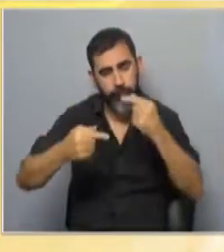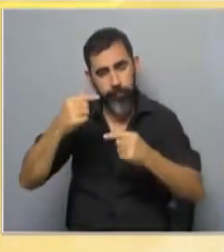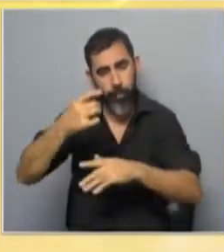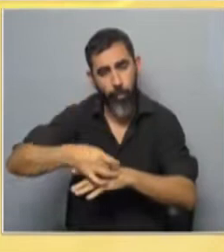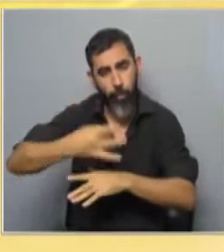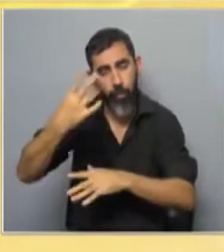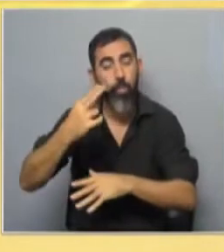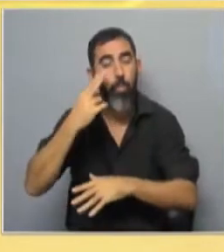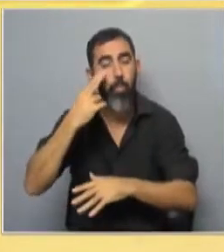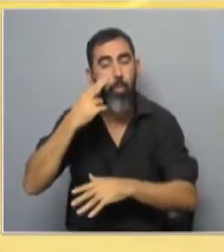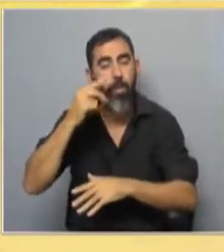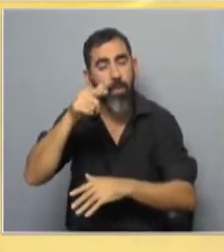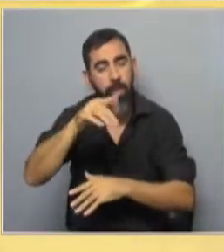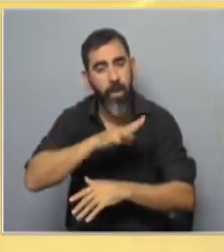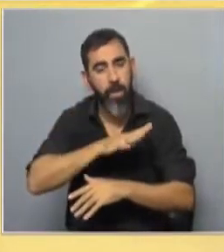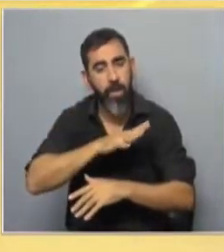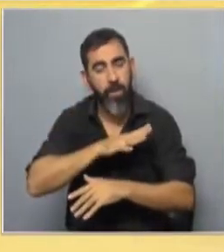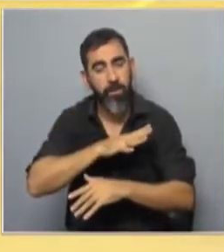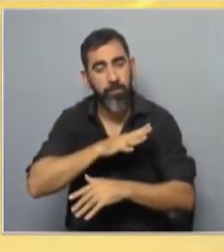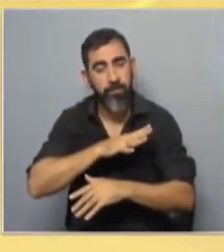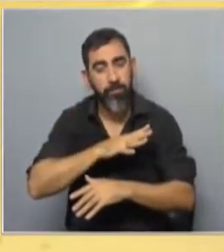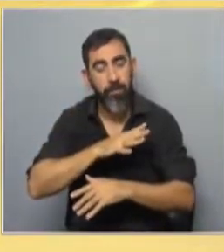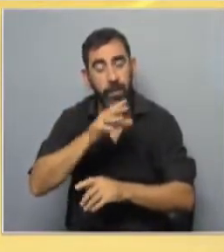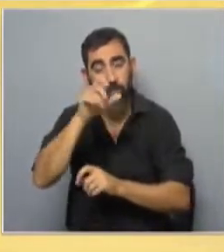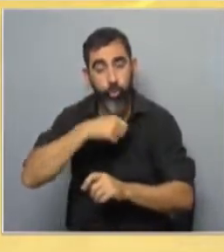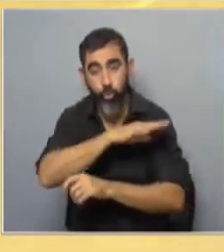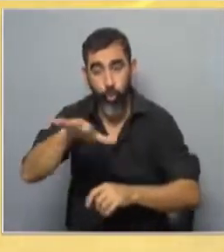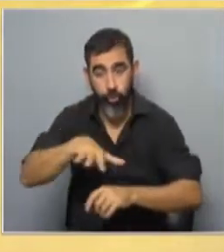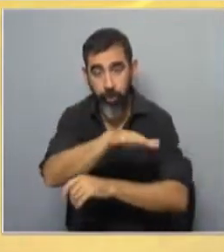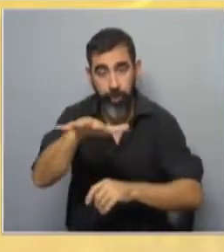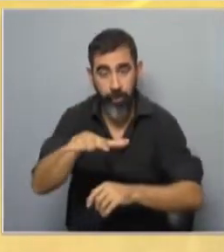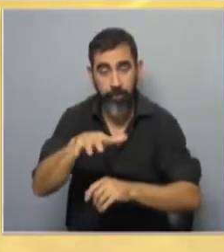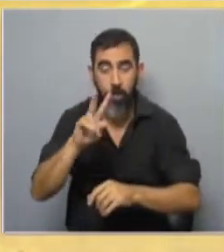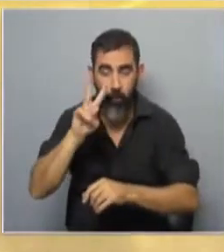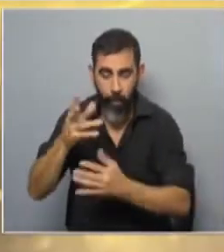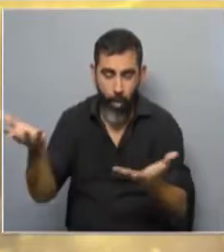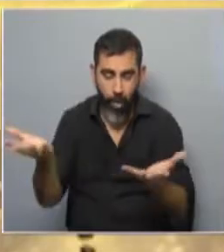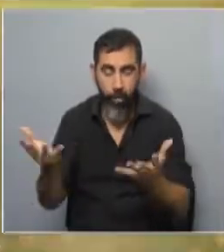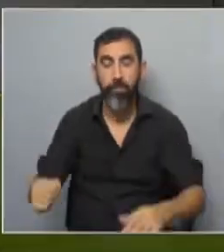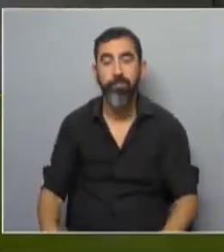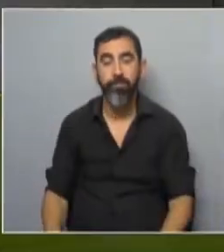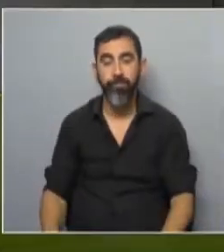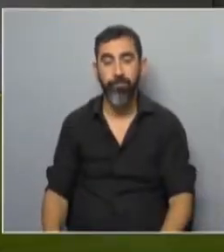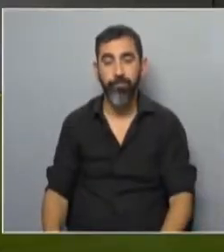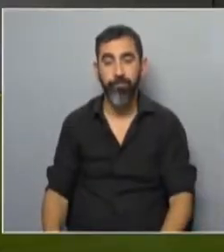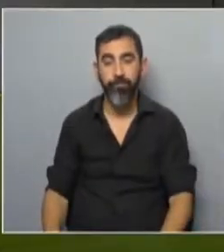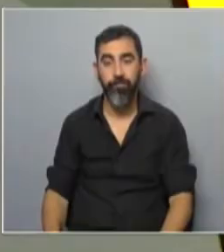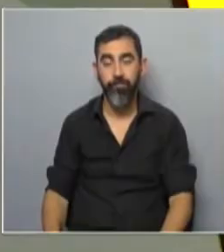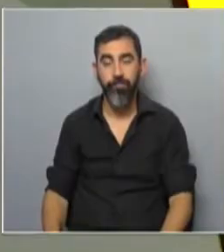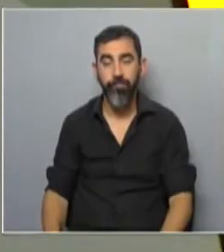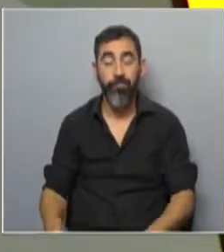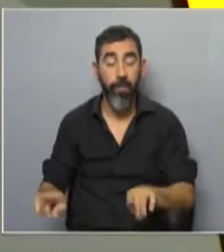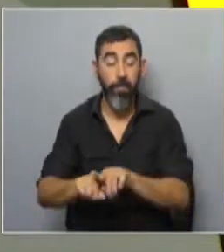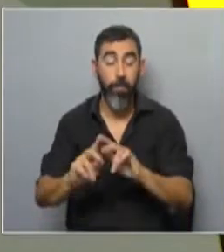una problemática que incluía a toda la comunidad. Y bueno, es lo que vamos a ver ahora. Pero antes que veas el video, vuelvo a lo que te